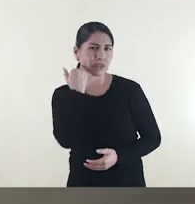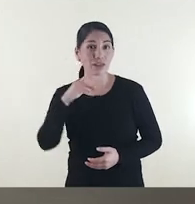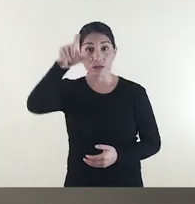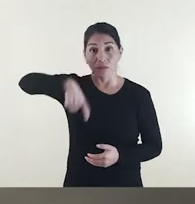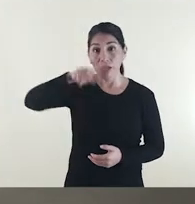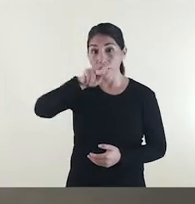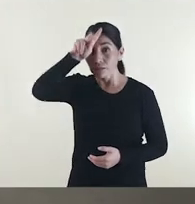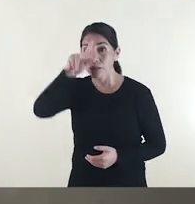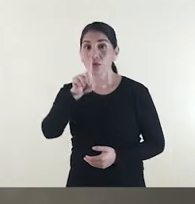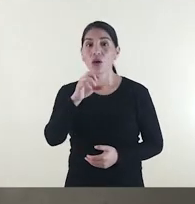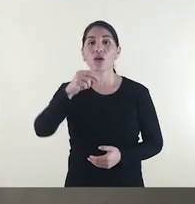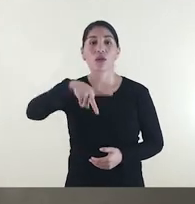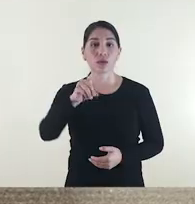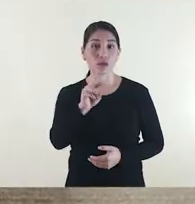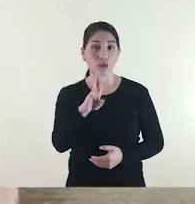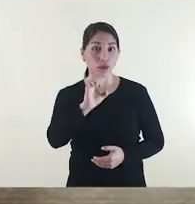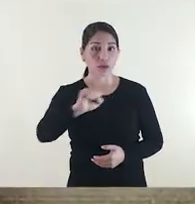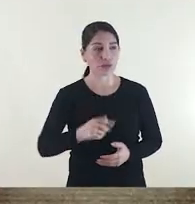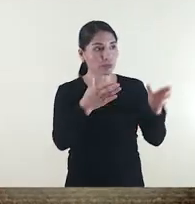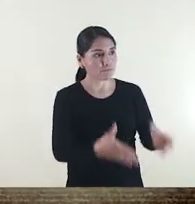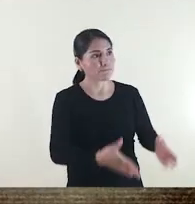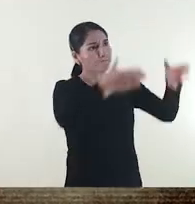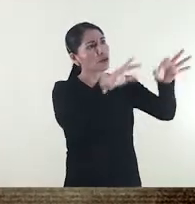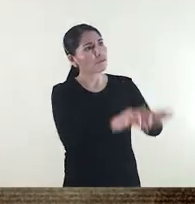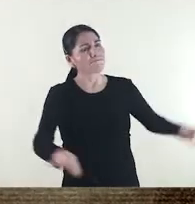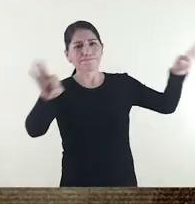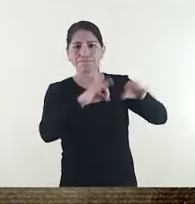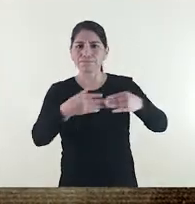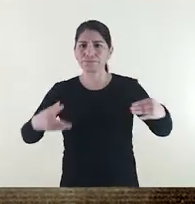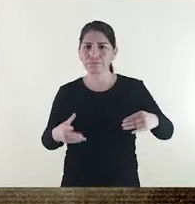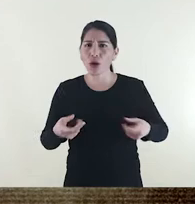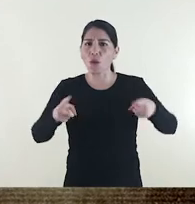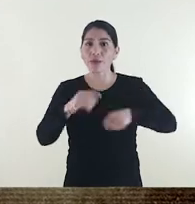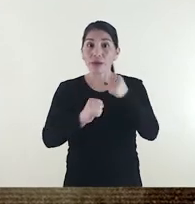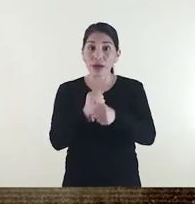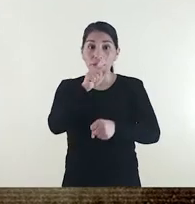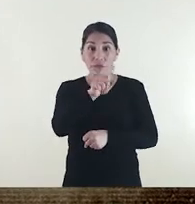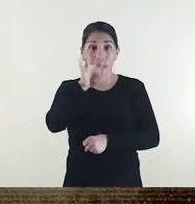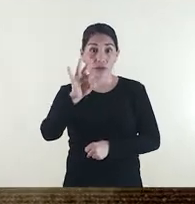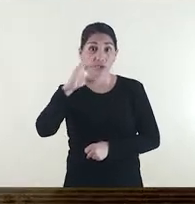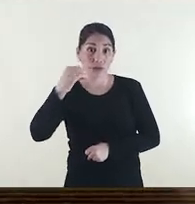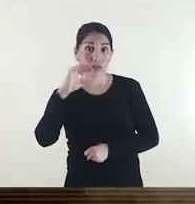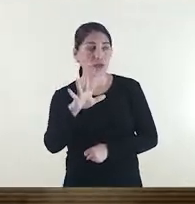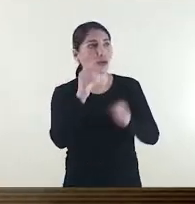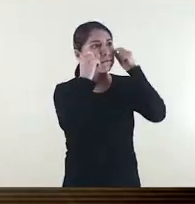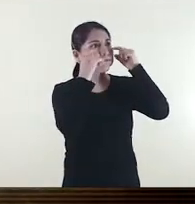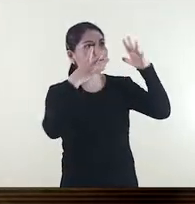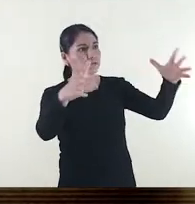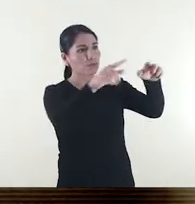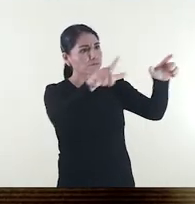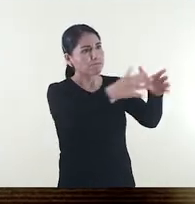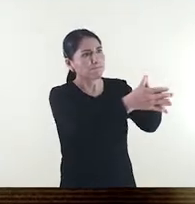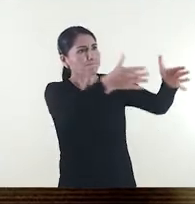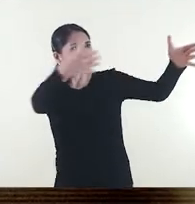antiguo Banco del Perú y Londres. Este importante edificio, inaugurado en 1905, está hecho para impresionar.